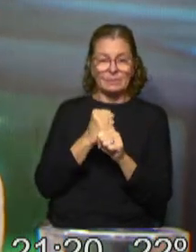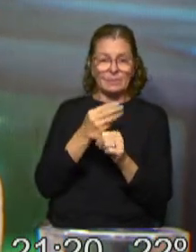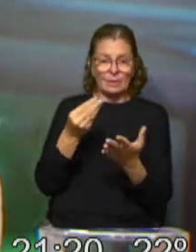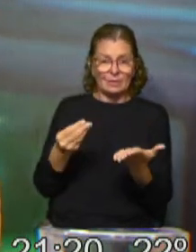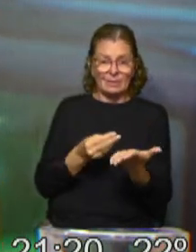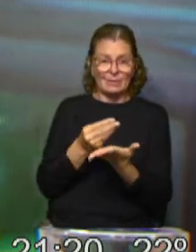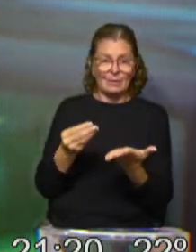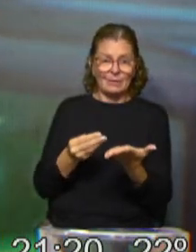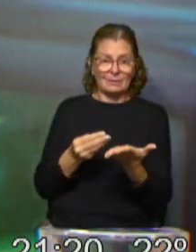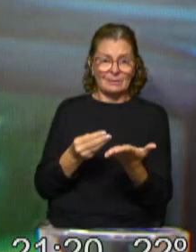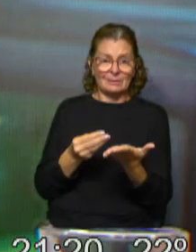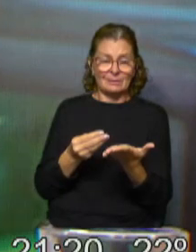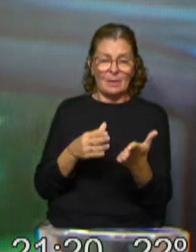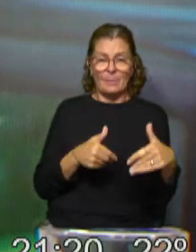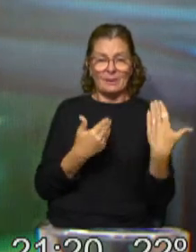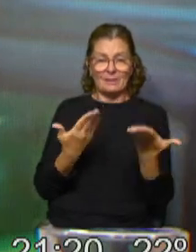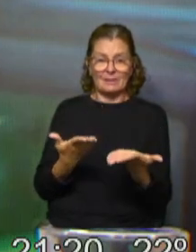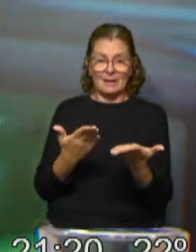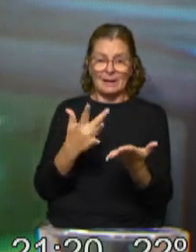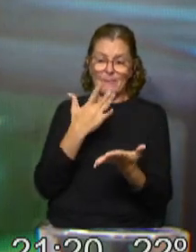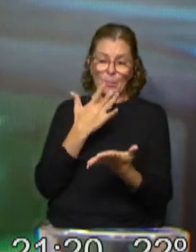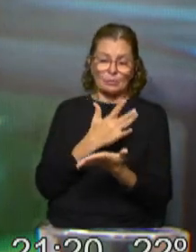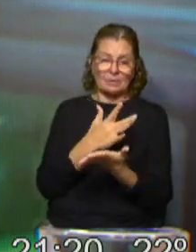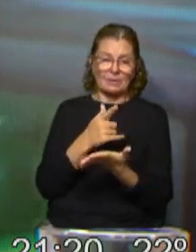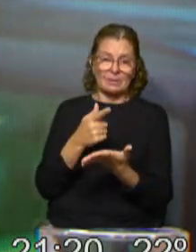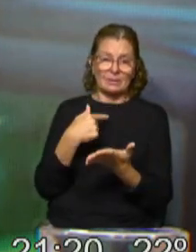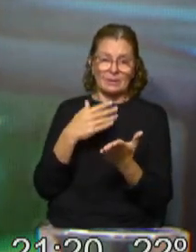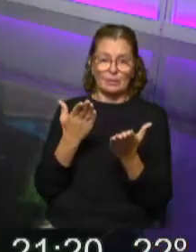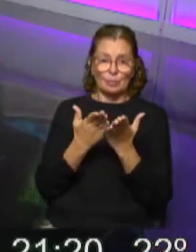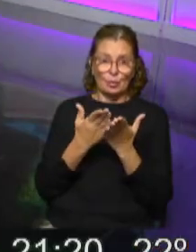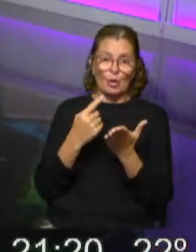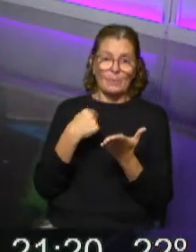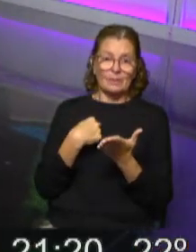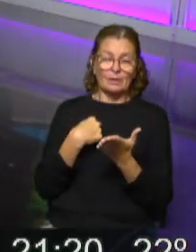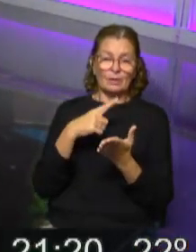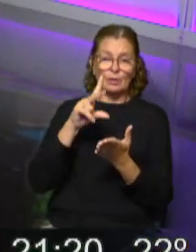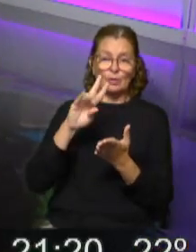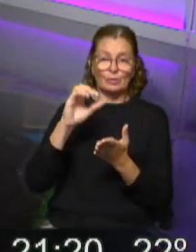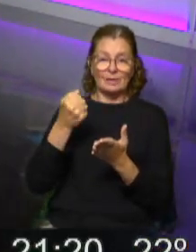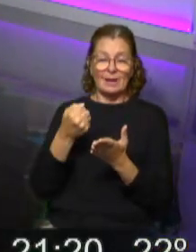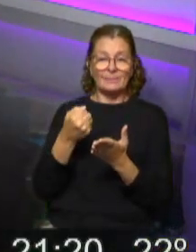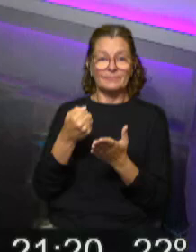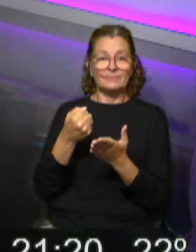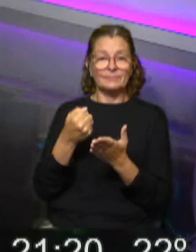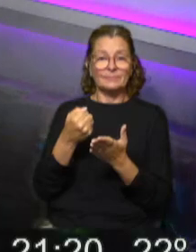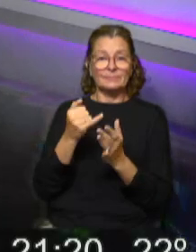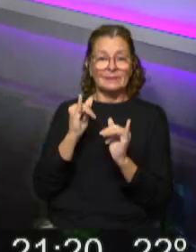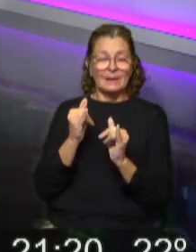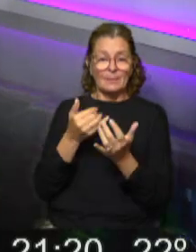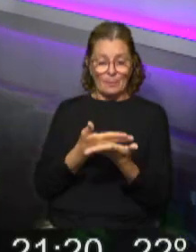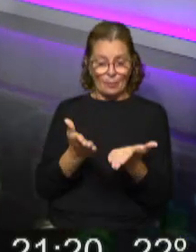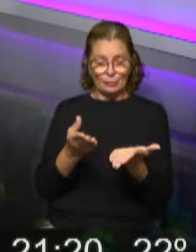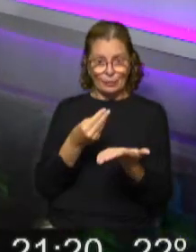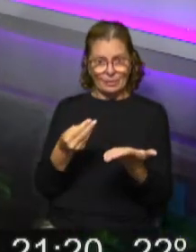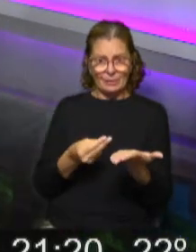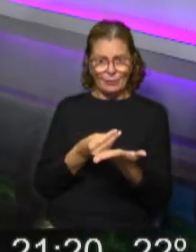dibujante, una ilustradora magnífica, que fue alumna mía, que fue Lucía Álvarez, y me mostró sus